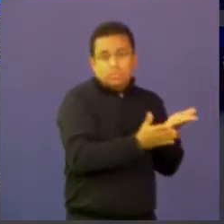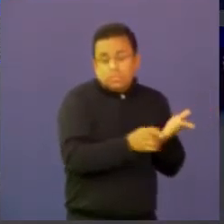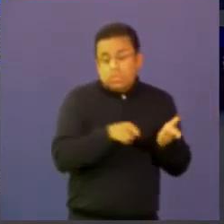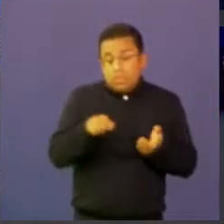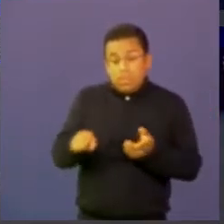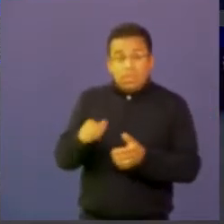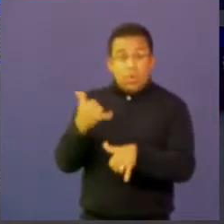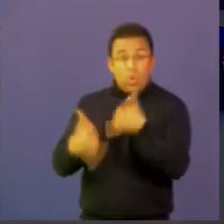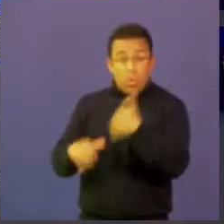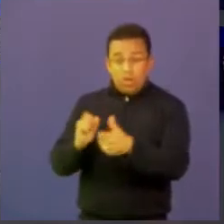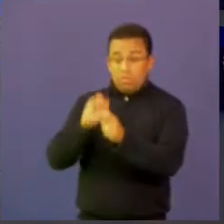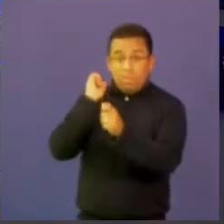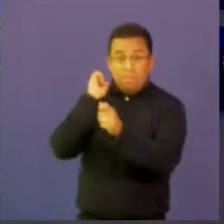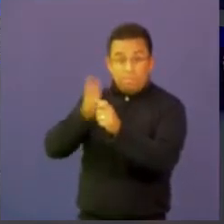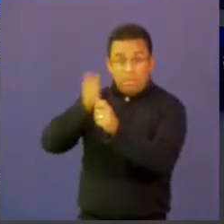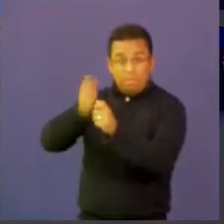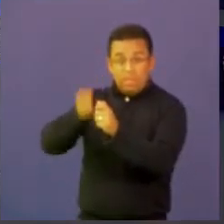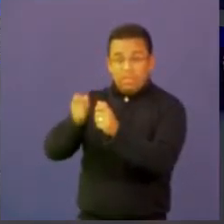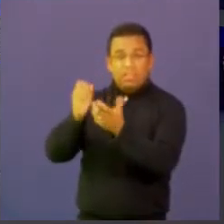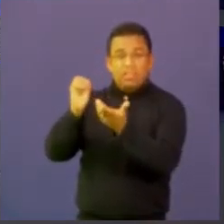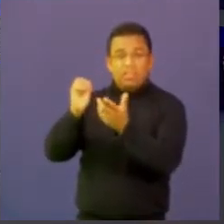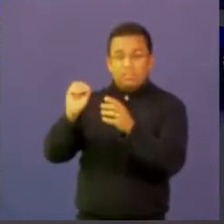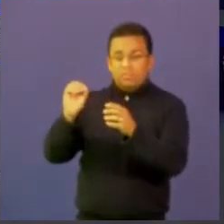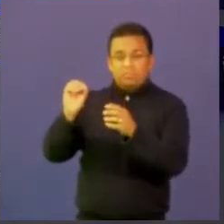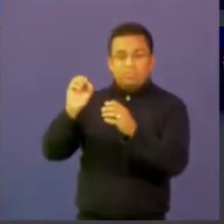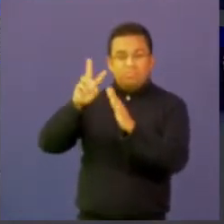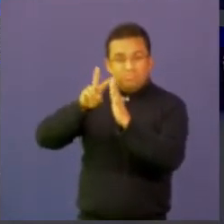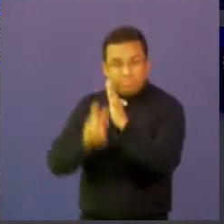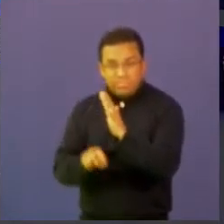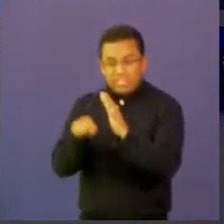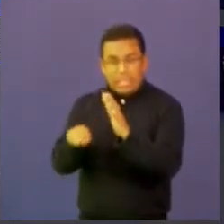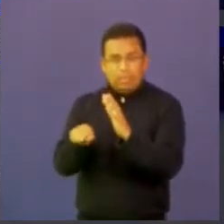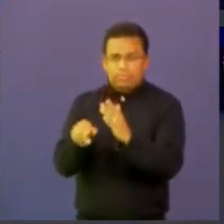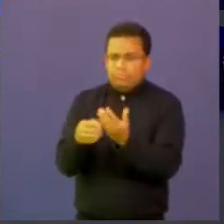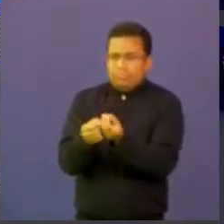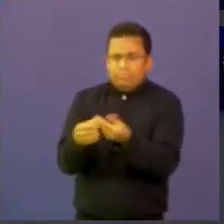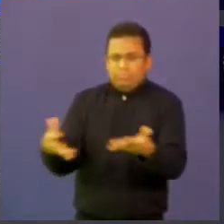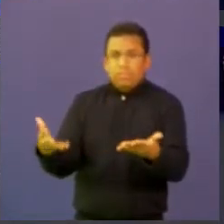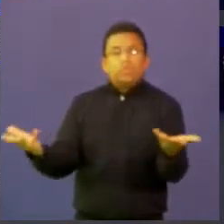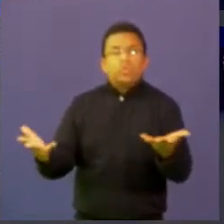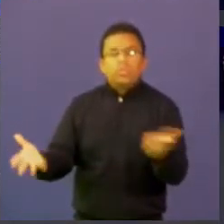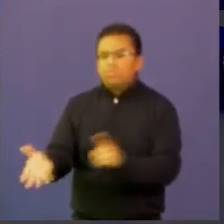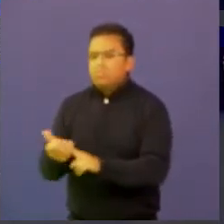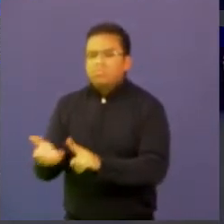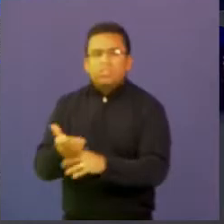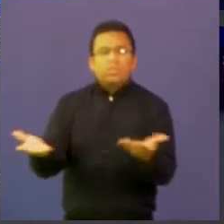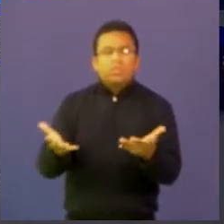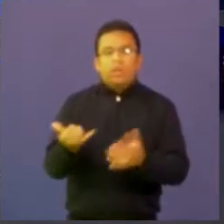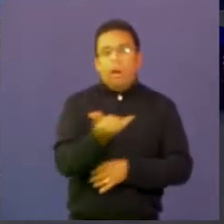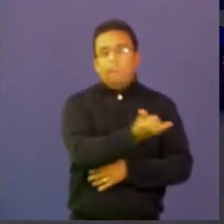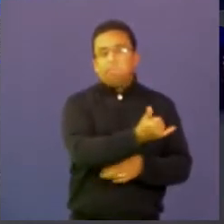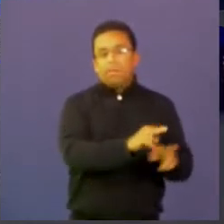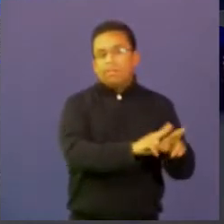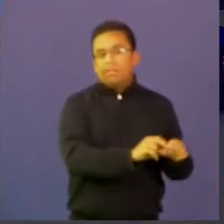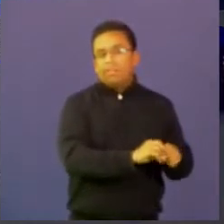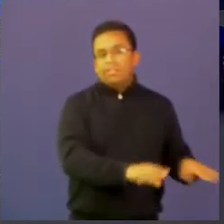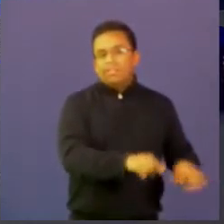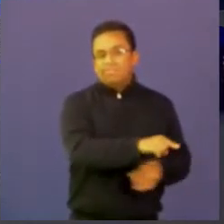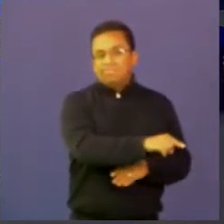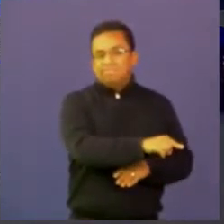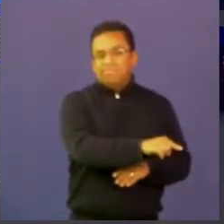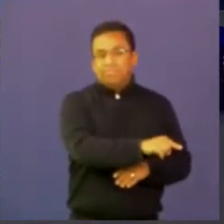cualquier tipo de juego que se aplica en la educación toda la información existe en internet todo no hay que tener miedo